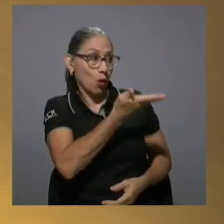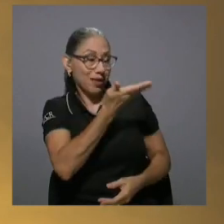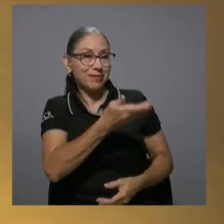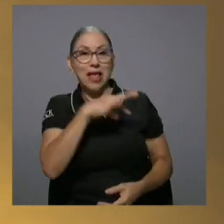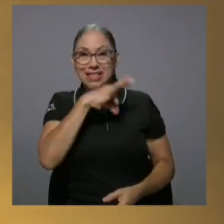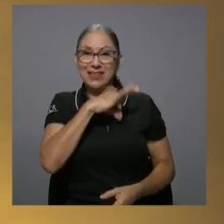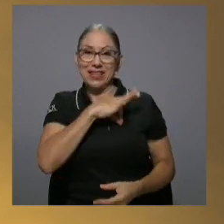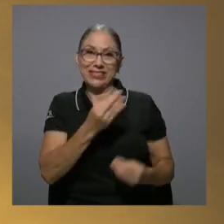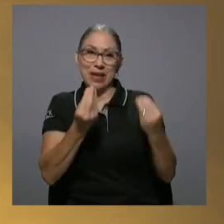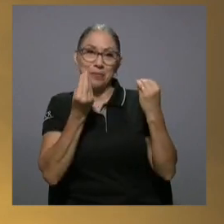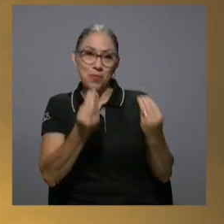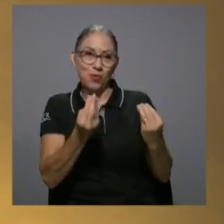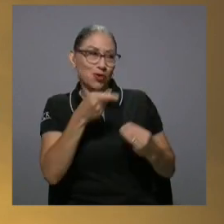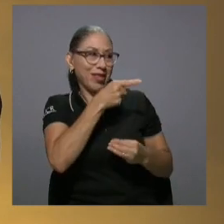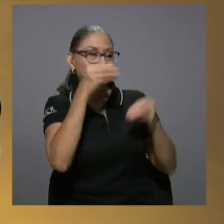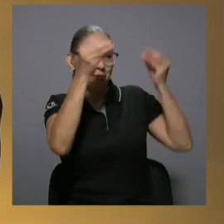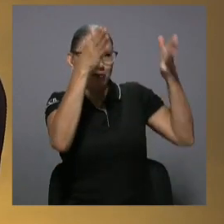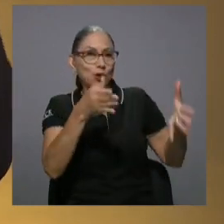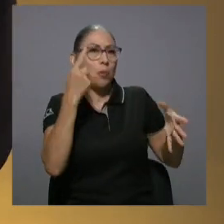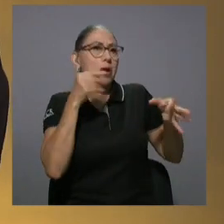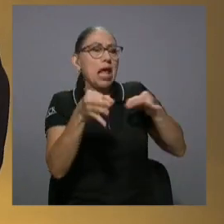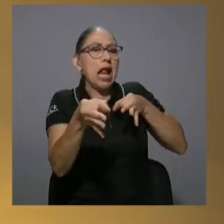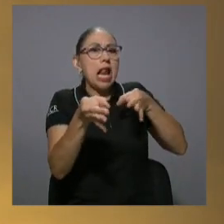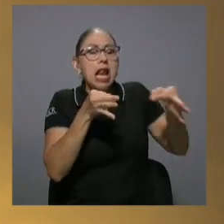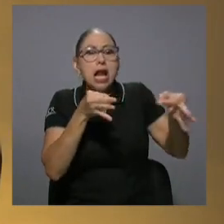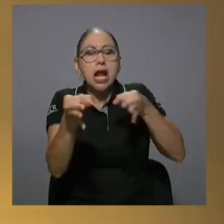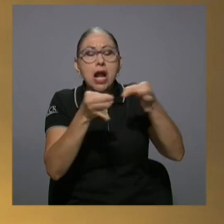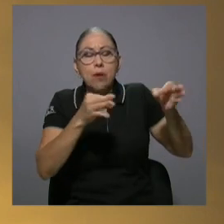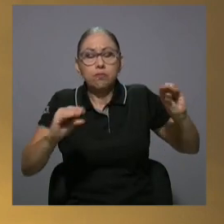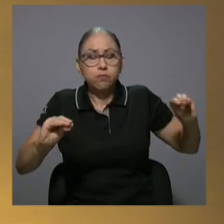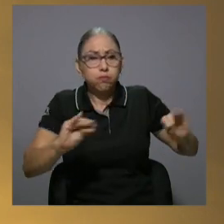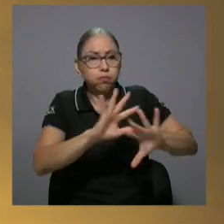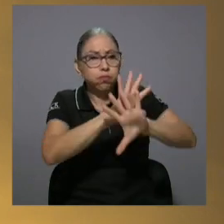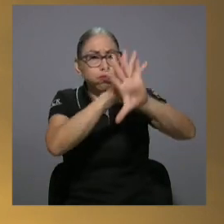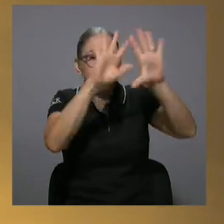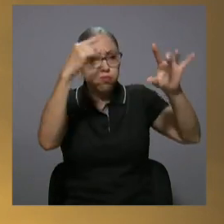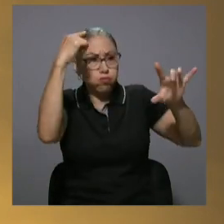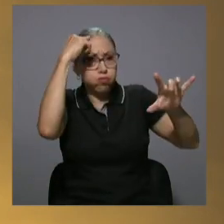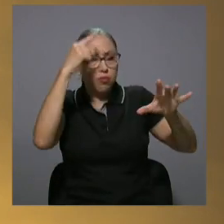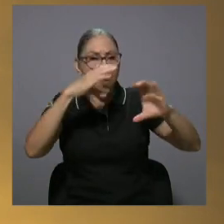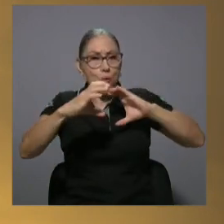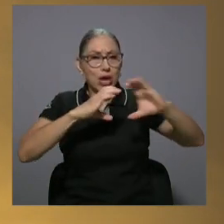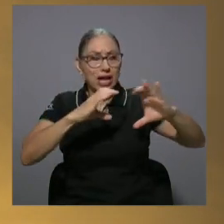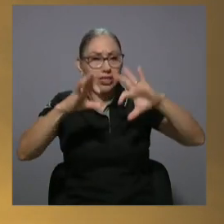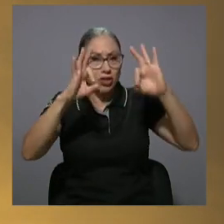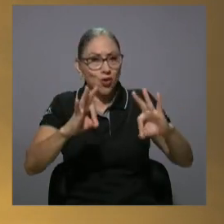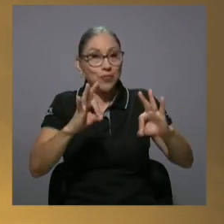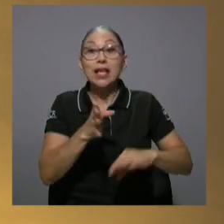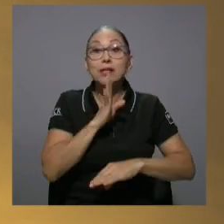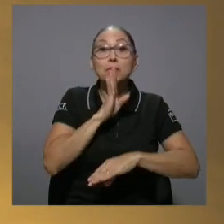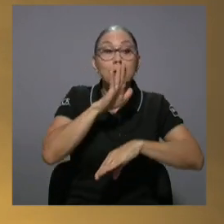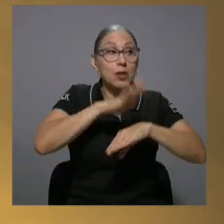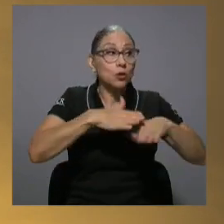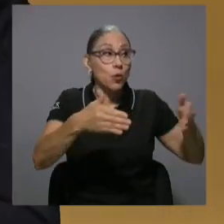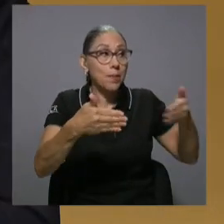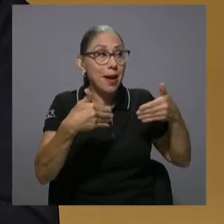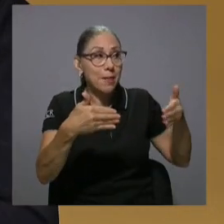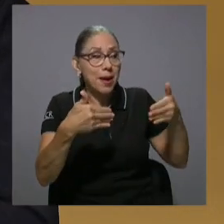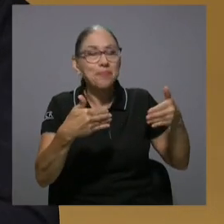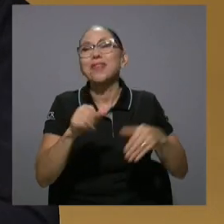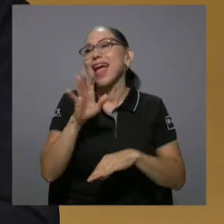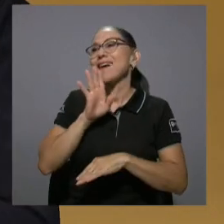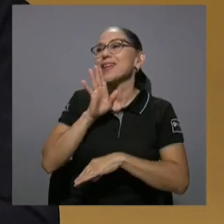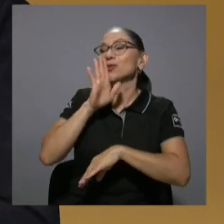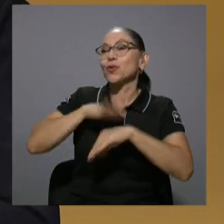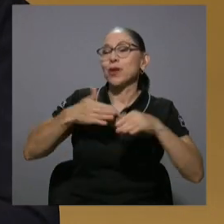beneficiarse mucho de tenerlo por la claridad y por la claridad de mente y por la claridad de comunicación. Bueno, estábamos en Panamá, don Eduardo. Estábamos en Panamá con